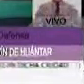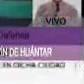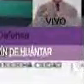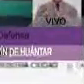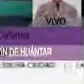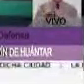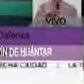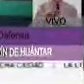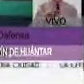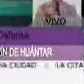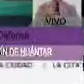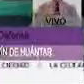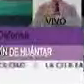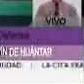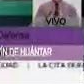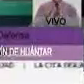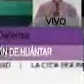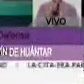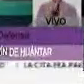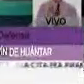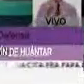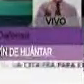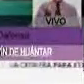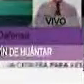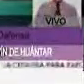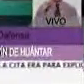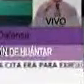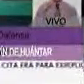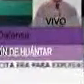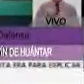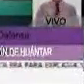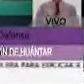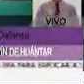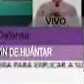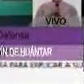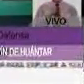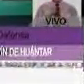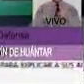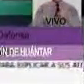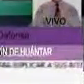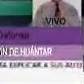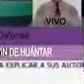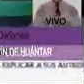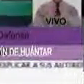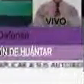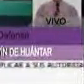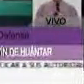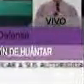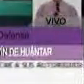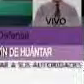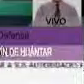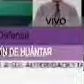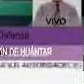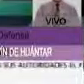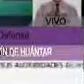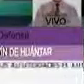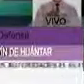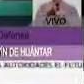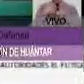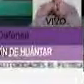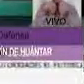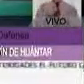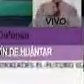defensa de los comandos de Chavín de Huántar, todos los actos que realicé como agente fueron de dominio público.